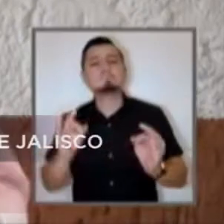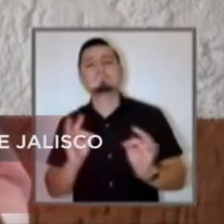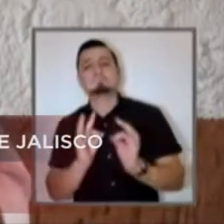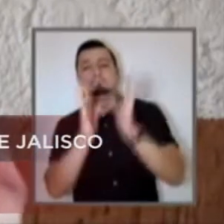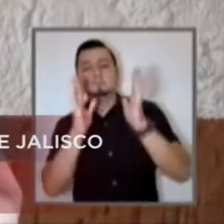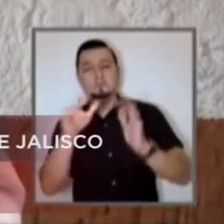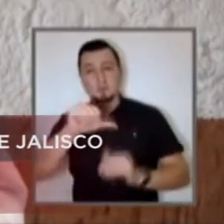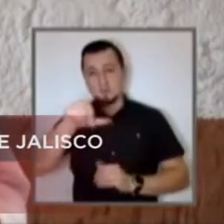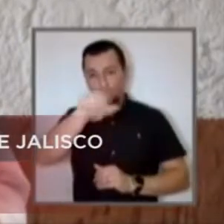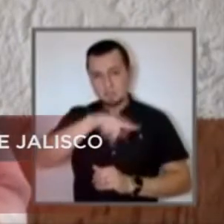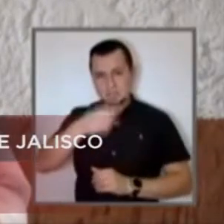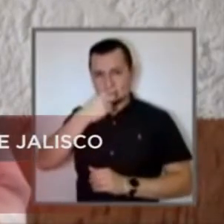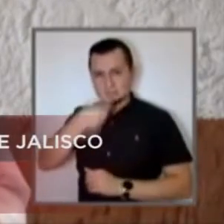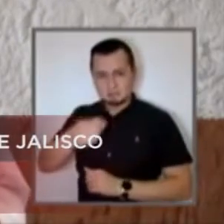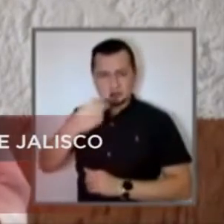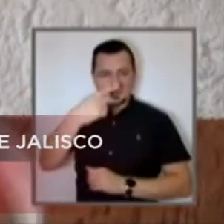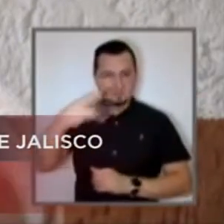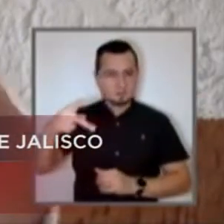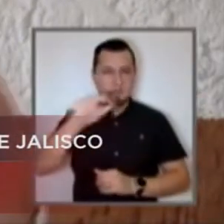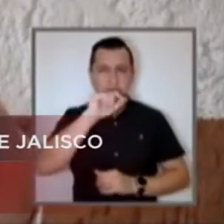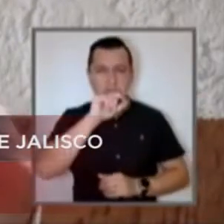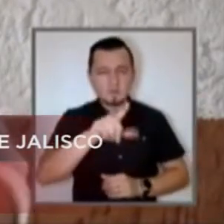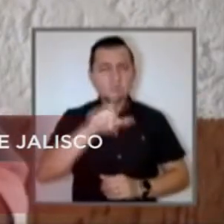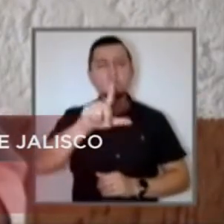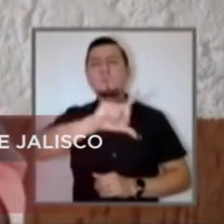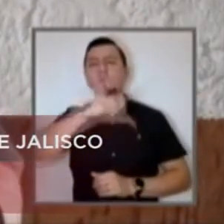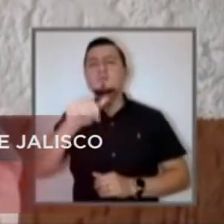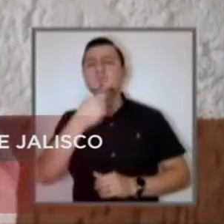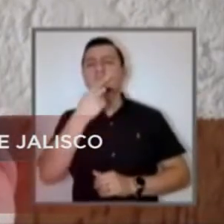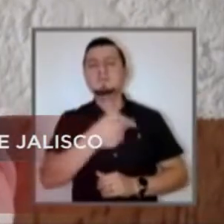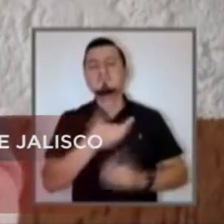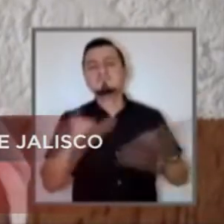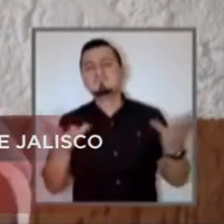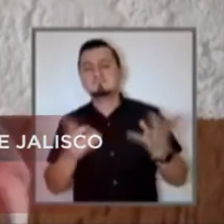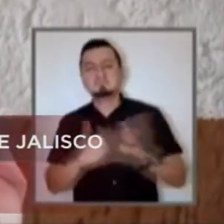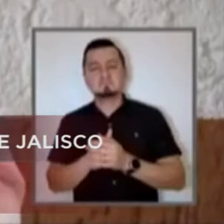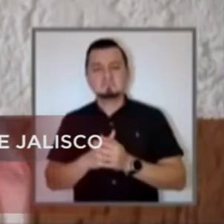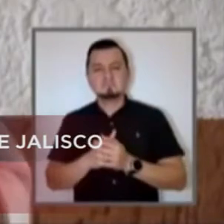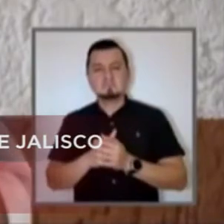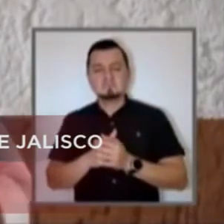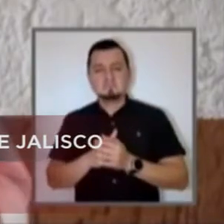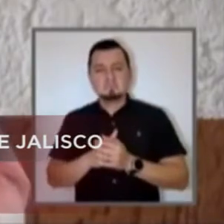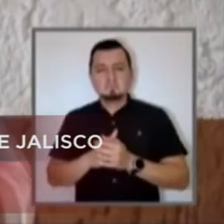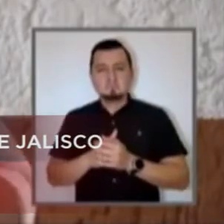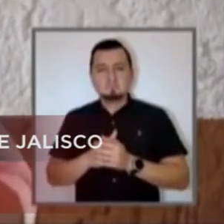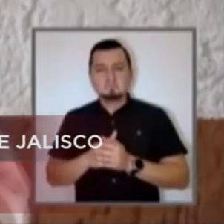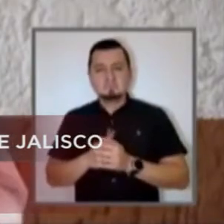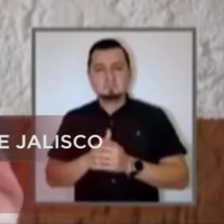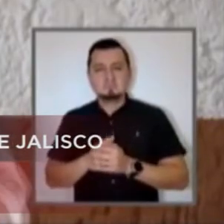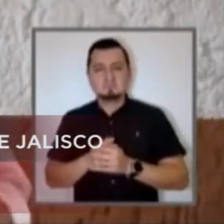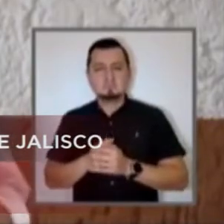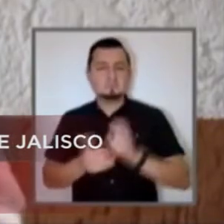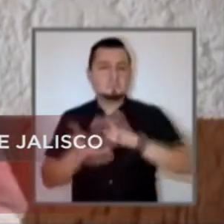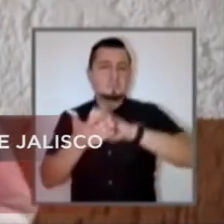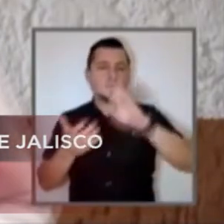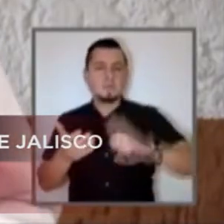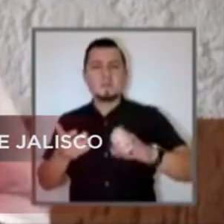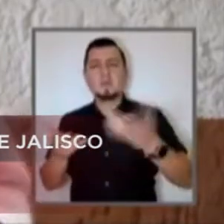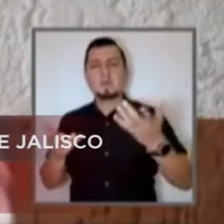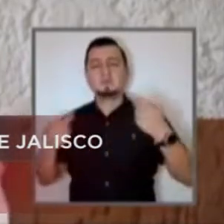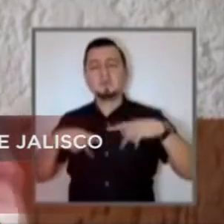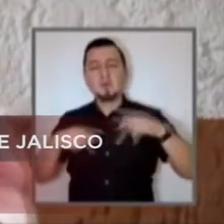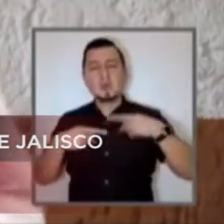hay que decírselo al pueblo de Jalisco porque luego empezamos a ver a distintas voces